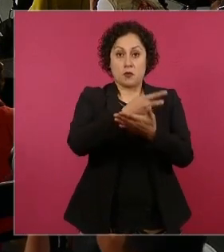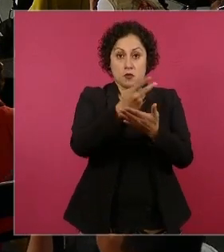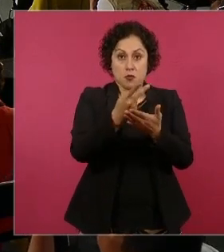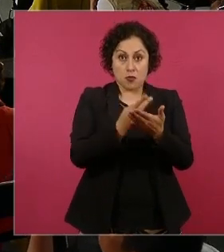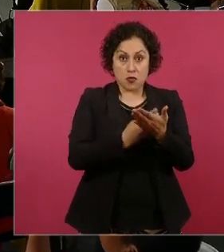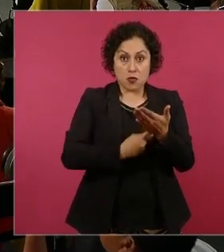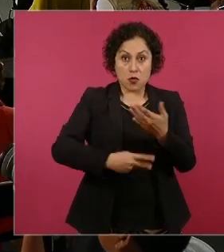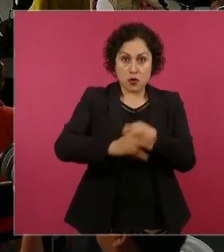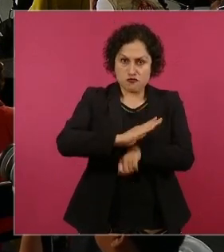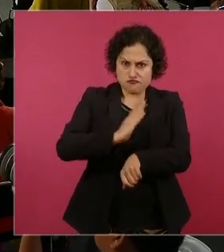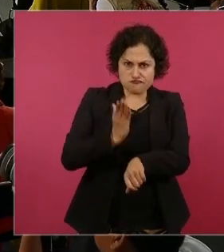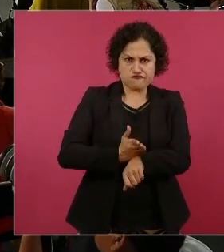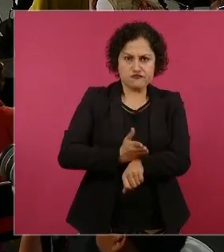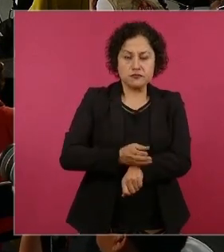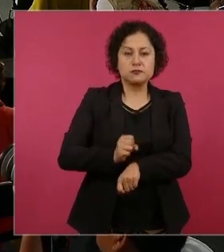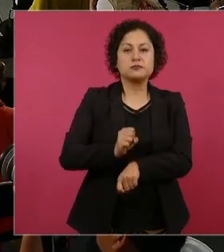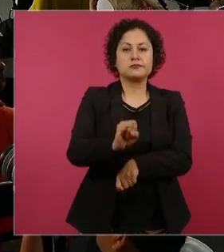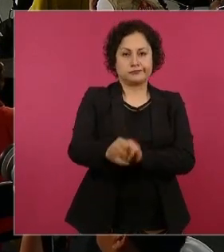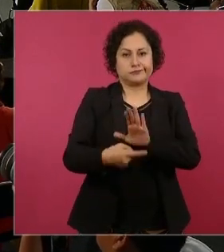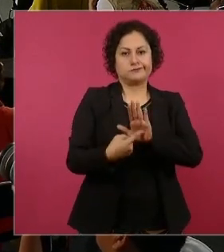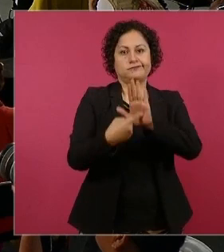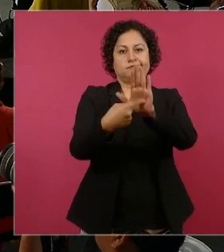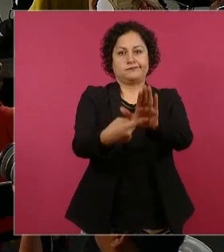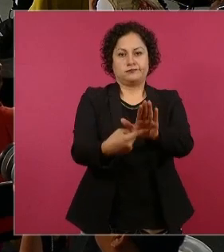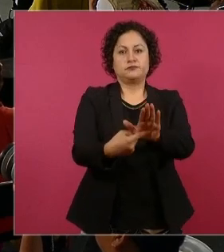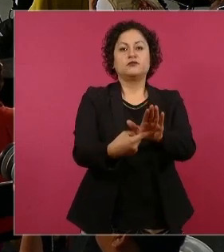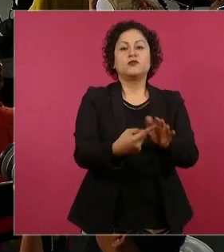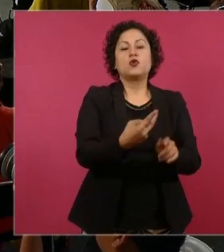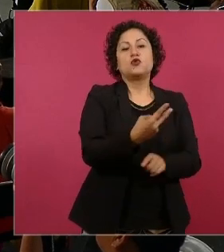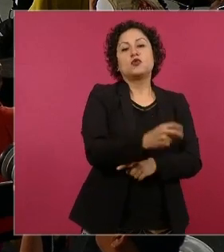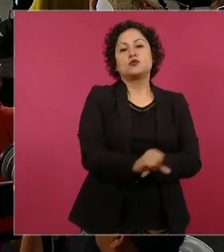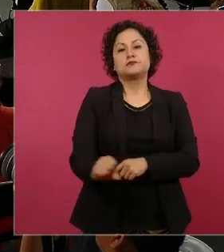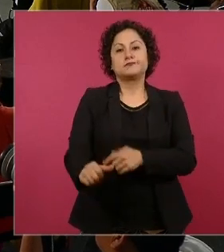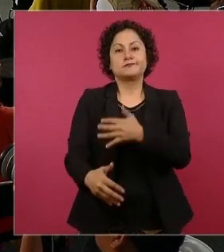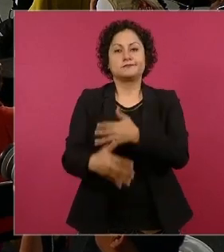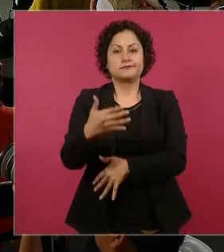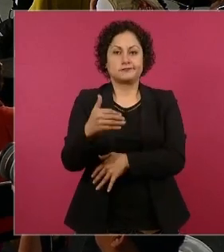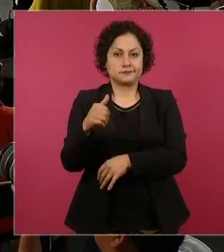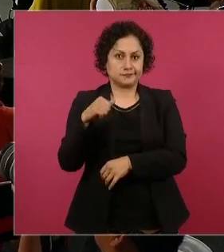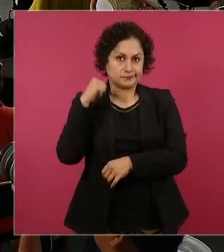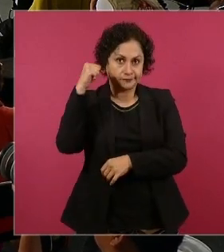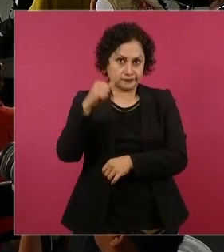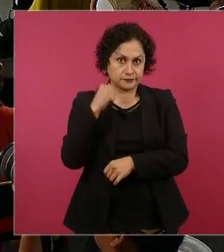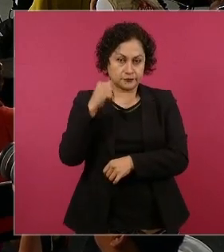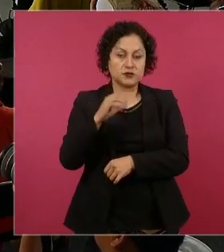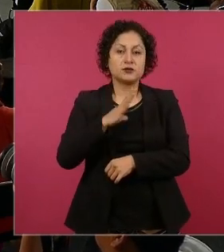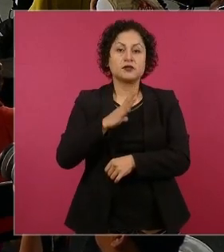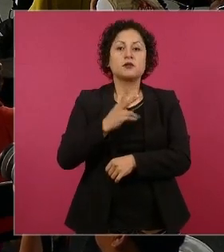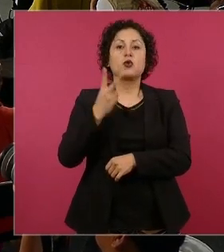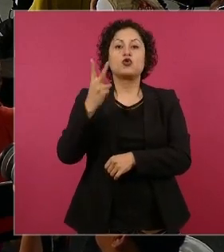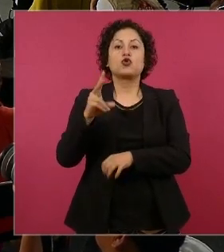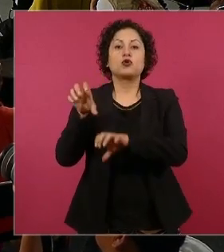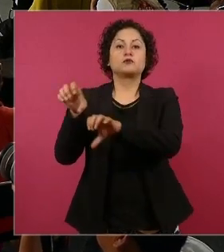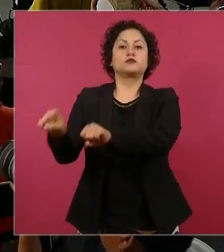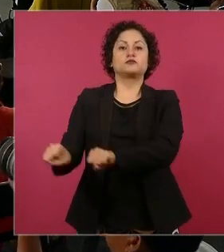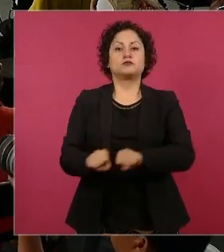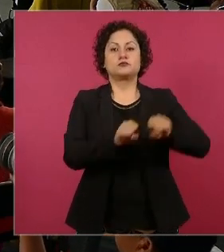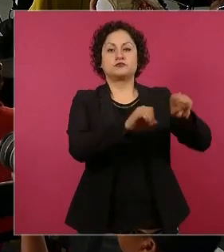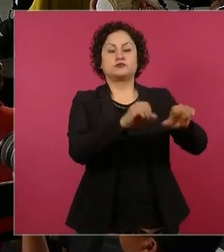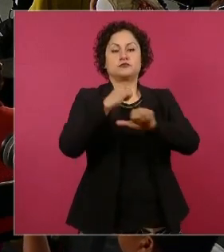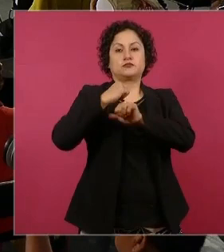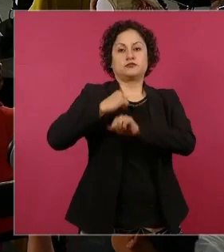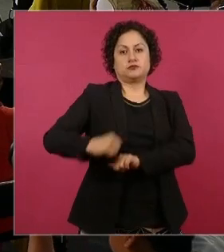del 2 al 15 de abril. Tenemos tres extradiciones realizadas por la Fiscalía General de la